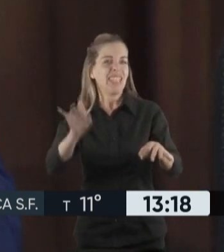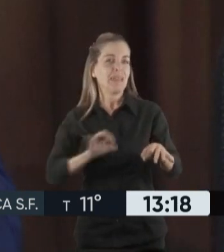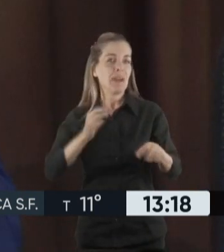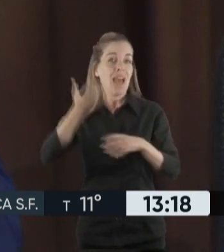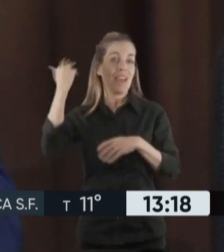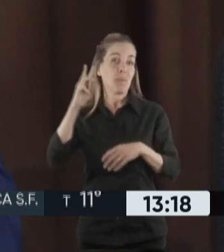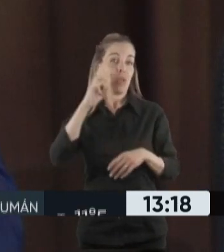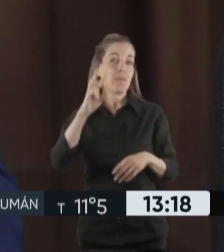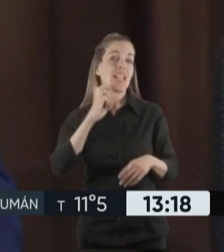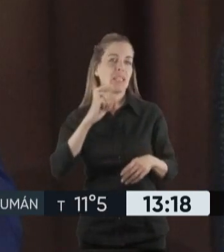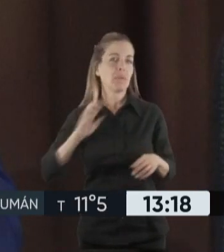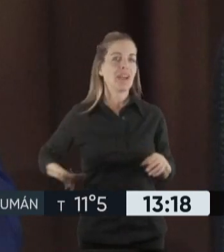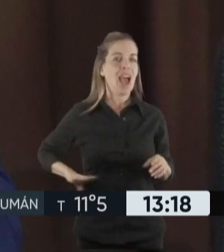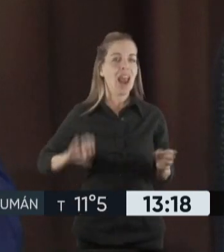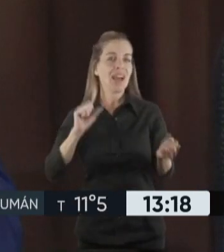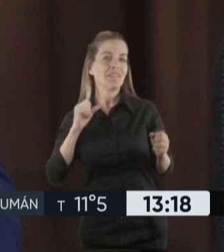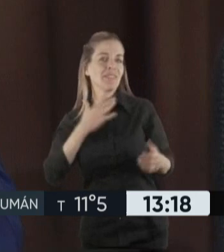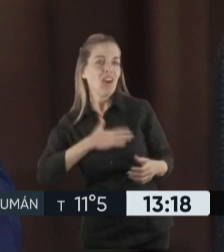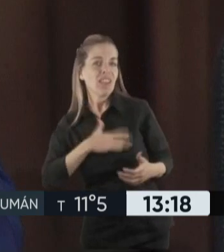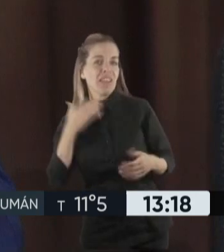ganas de